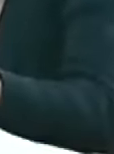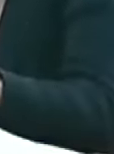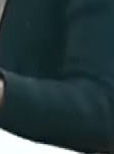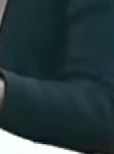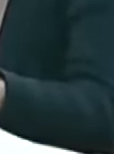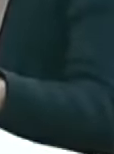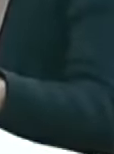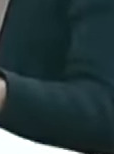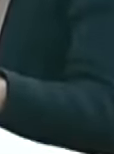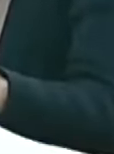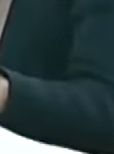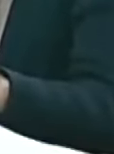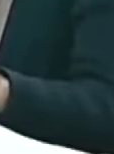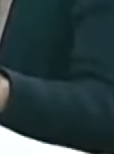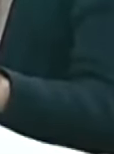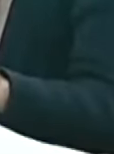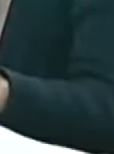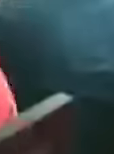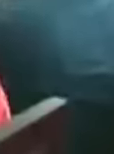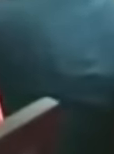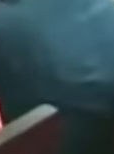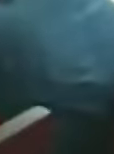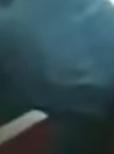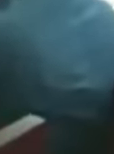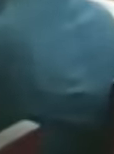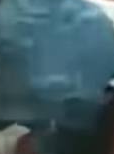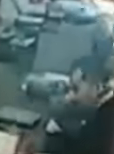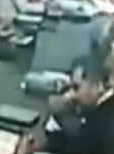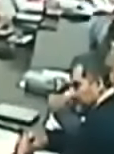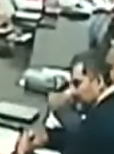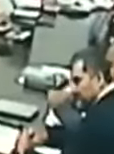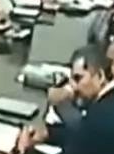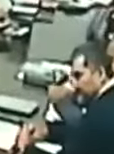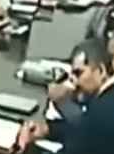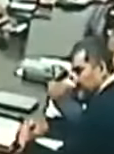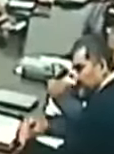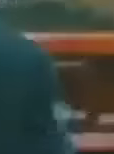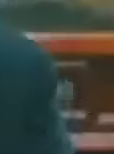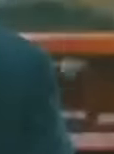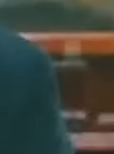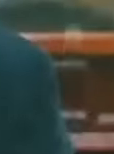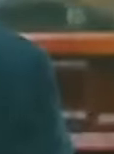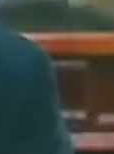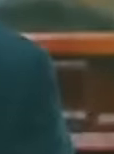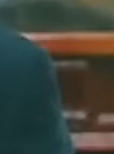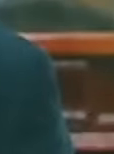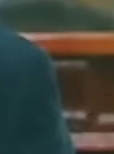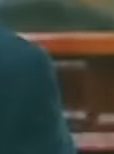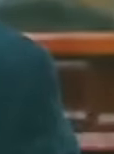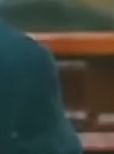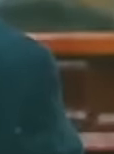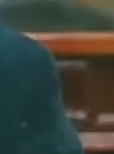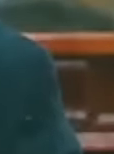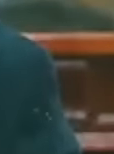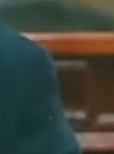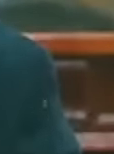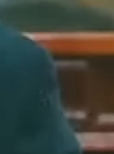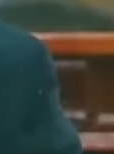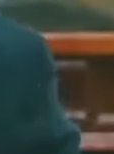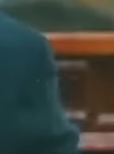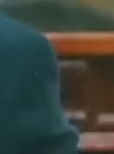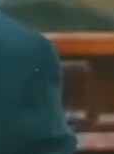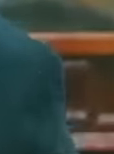garantiza la estabilidad del país. Entonces venimos con el tema de la democracia. Como ahora, con el